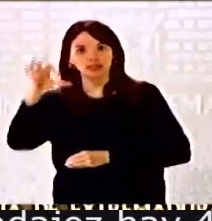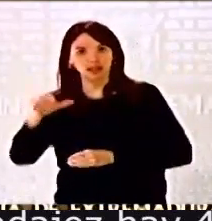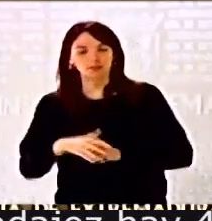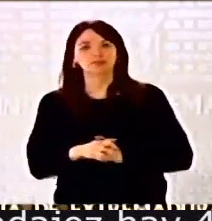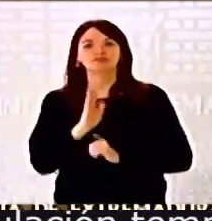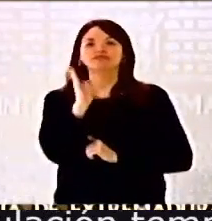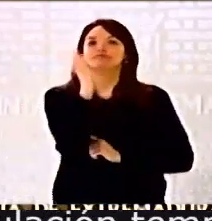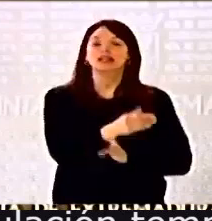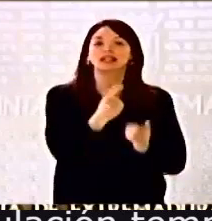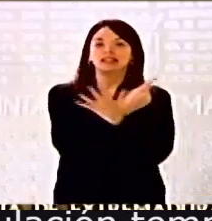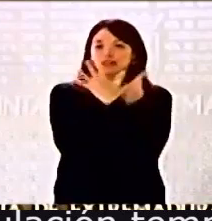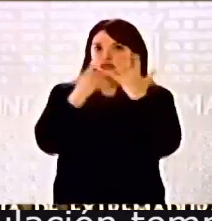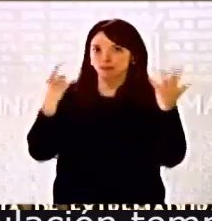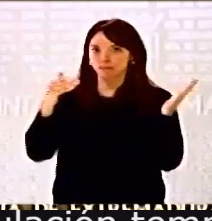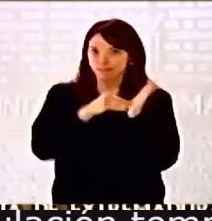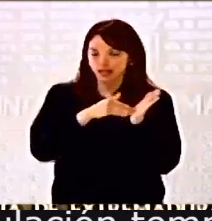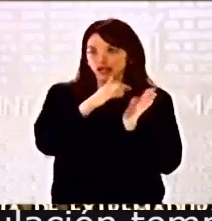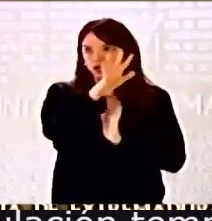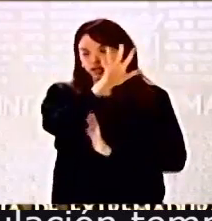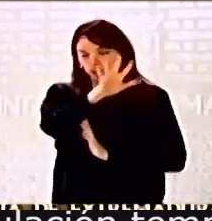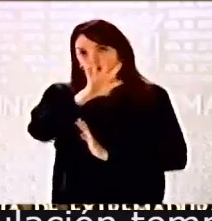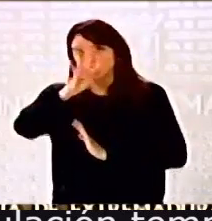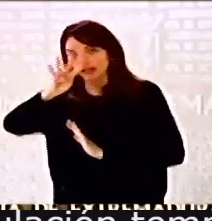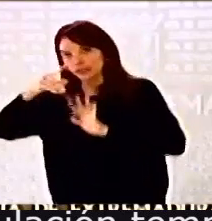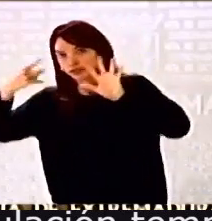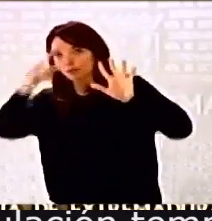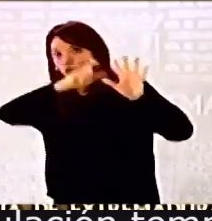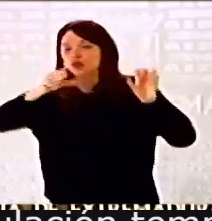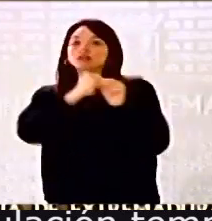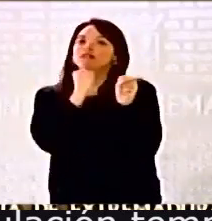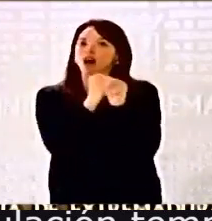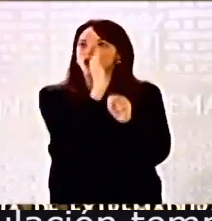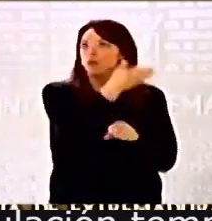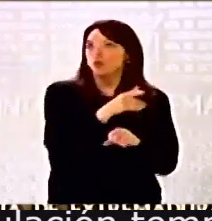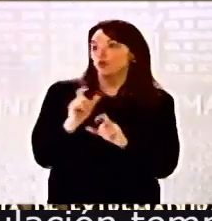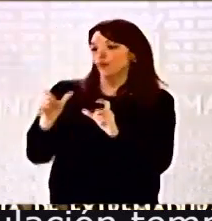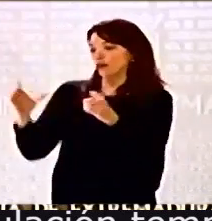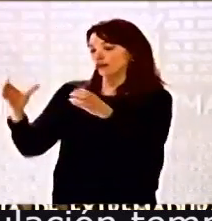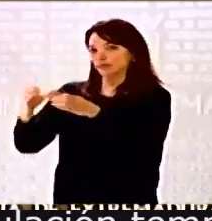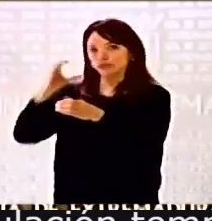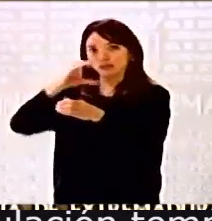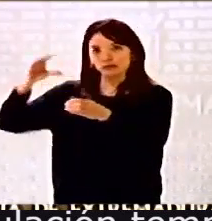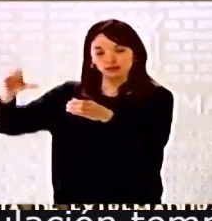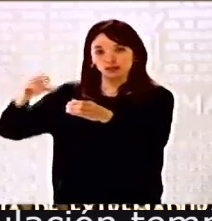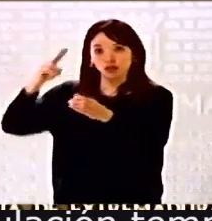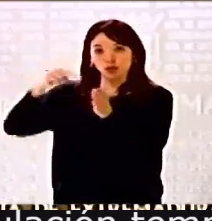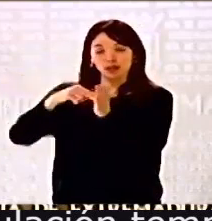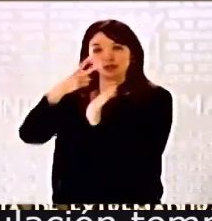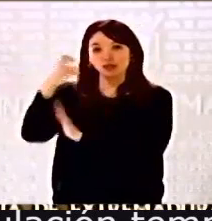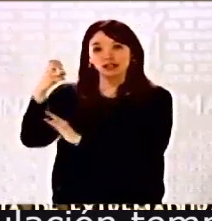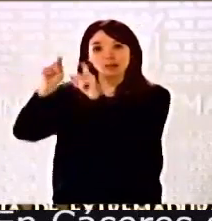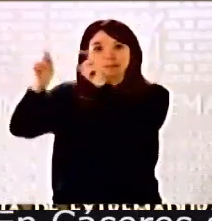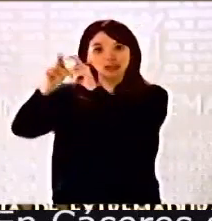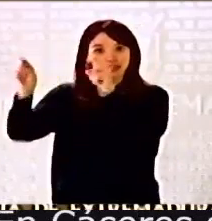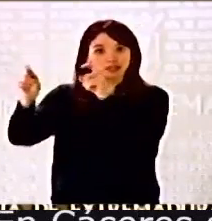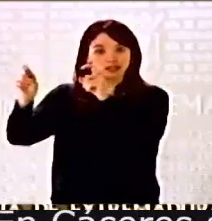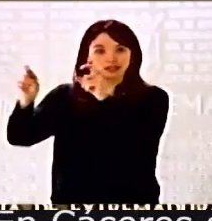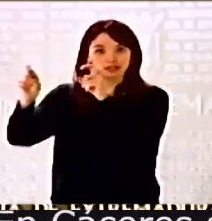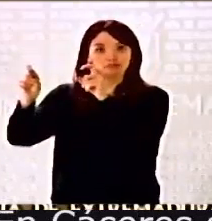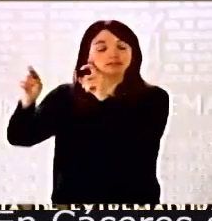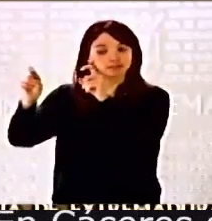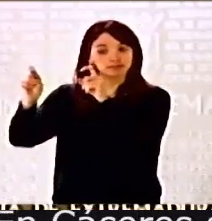afectado a 16.546 trabajadores. En Cáceres son 2.172 empresas y